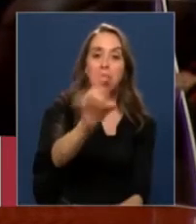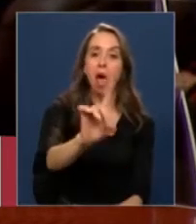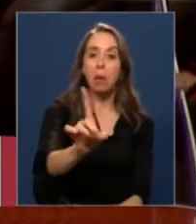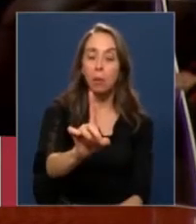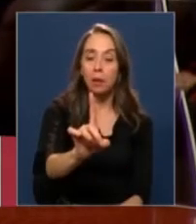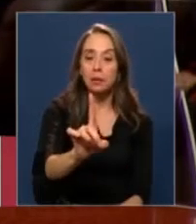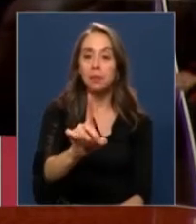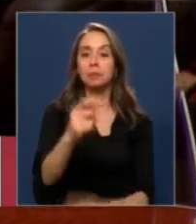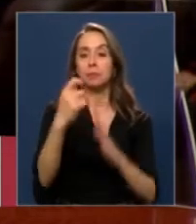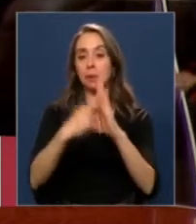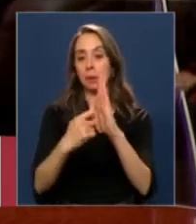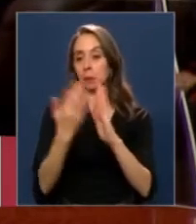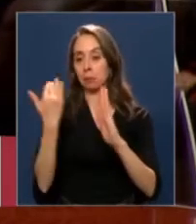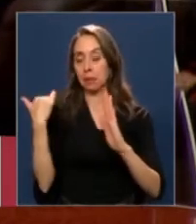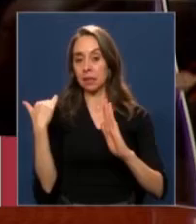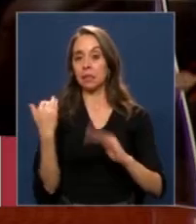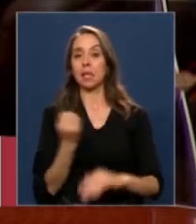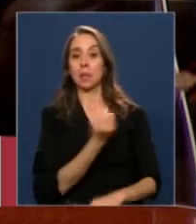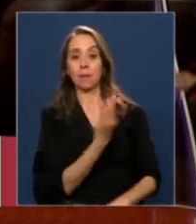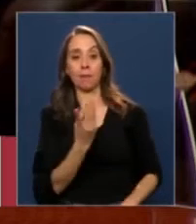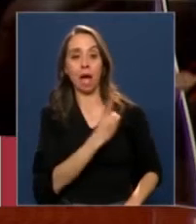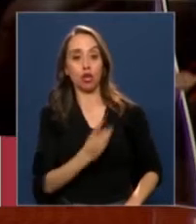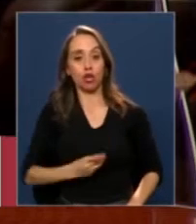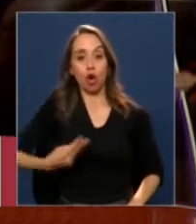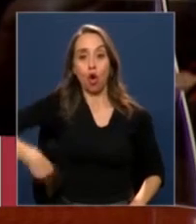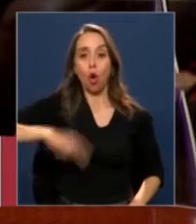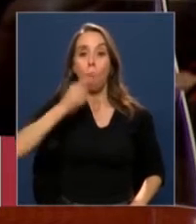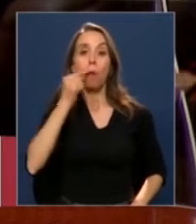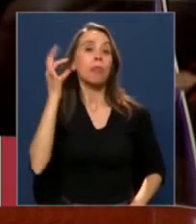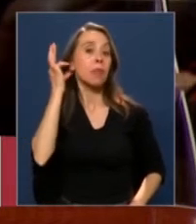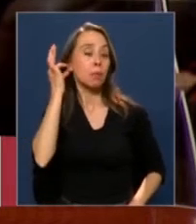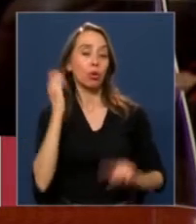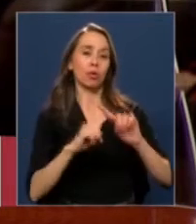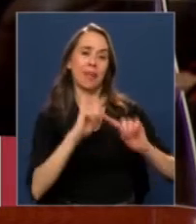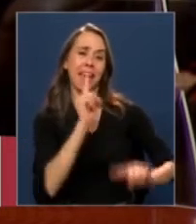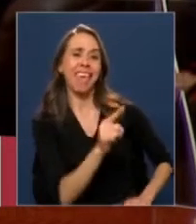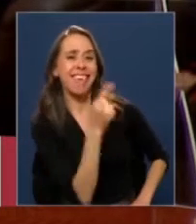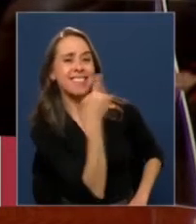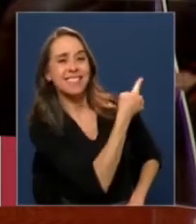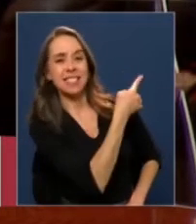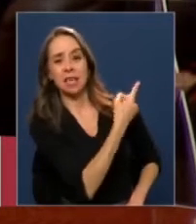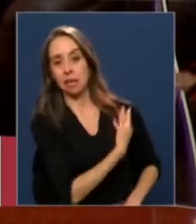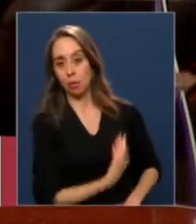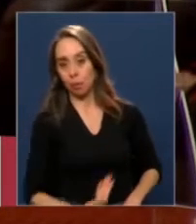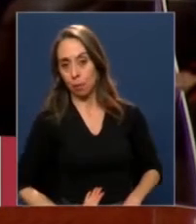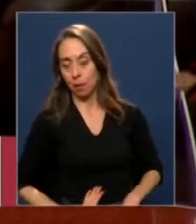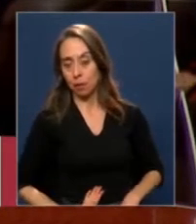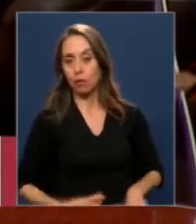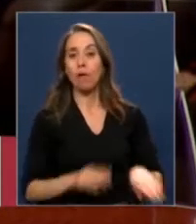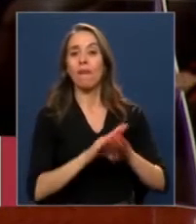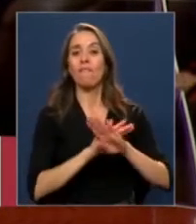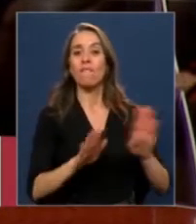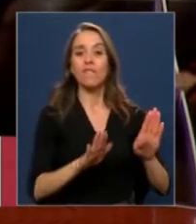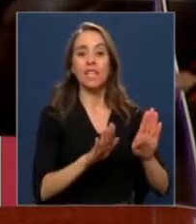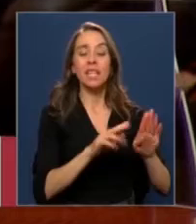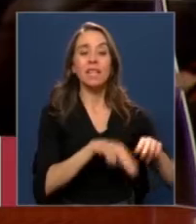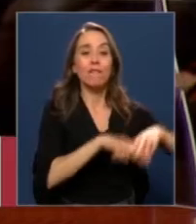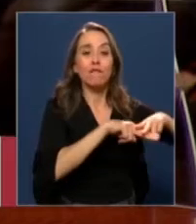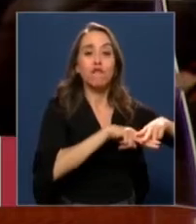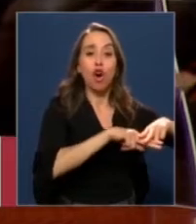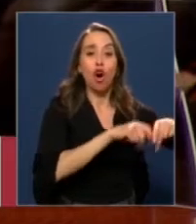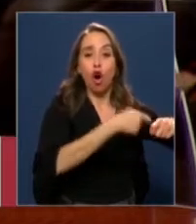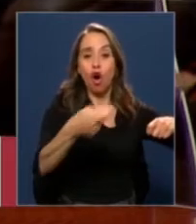hace algunos meses varios de nosotros y nosotras exigimos al gobierno terminar con la focalización